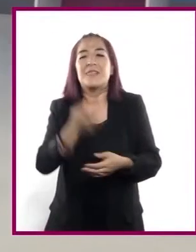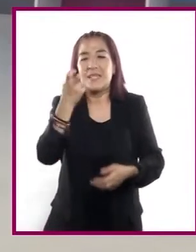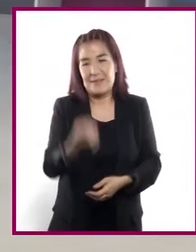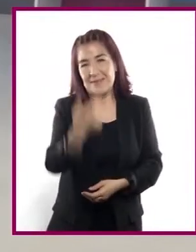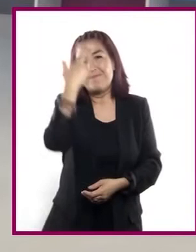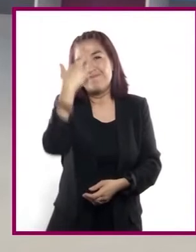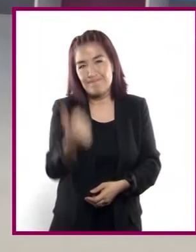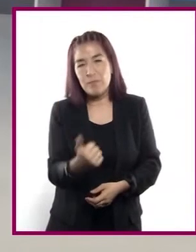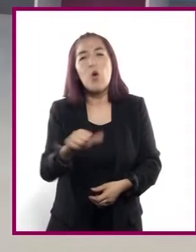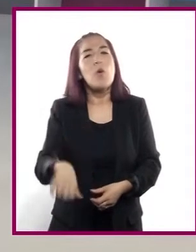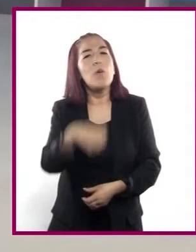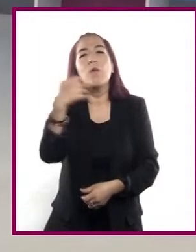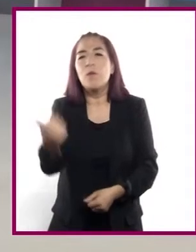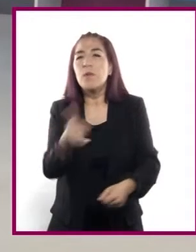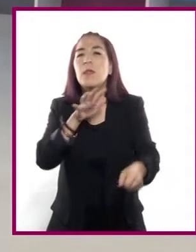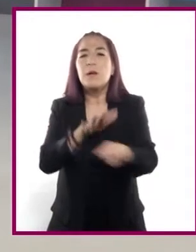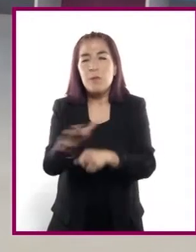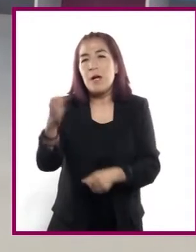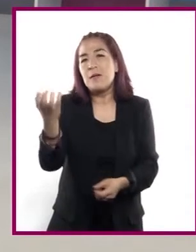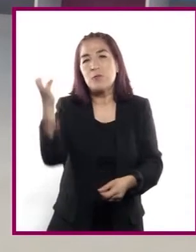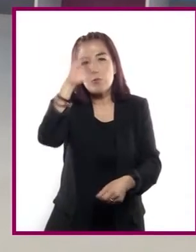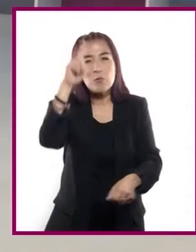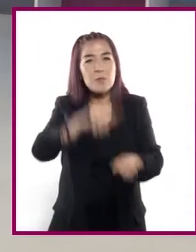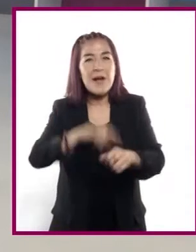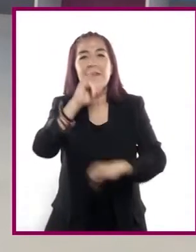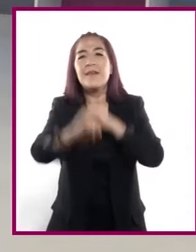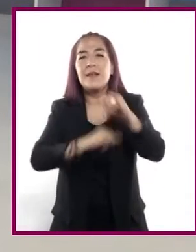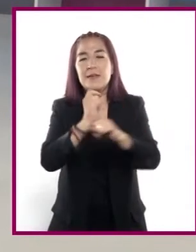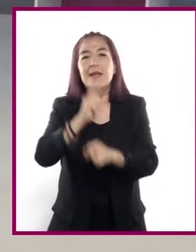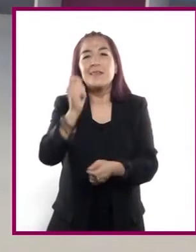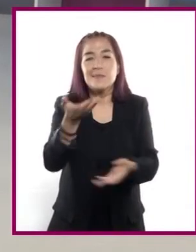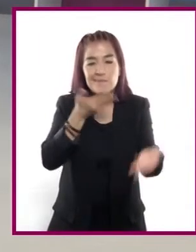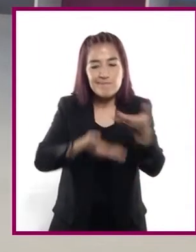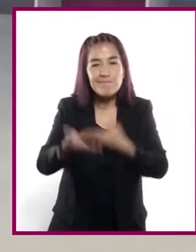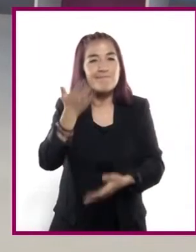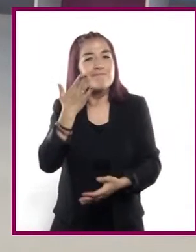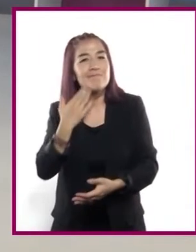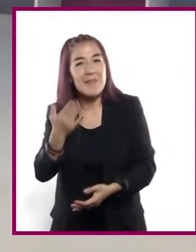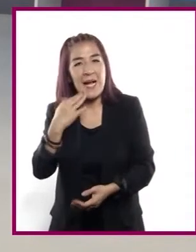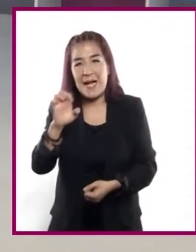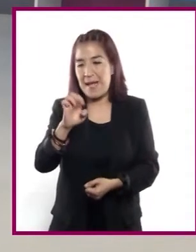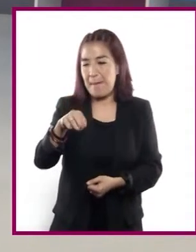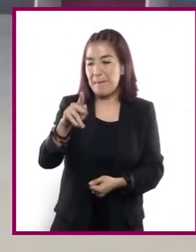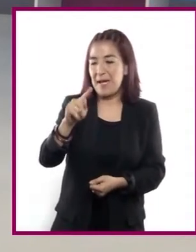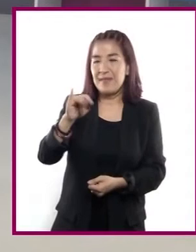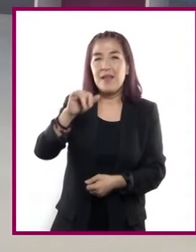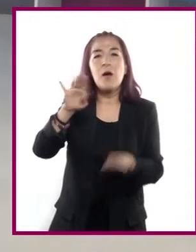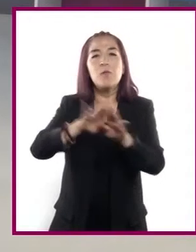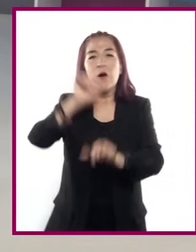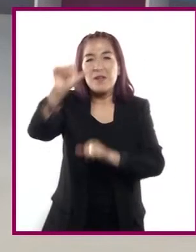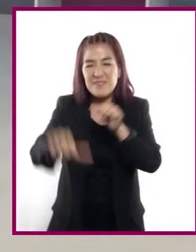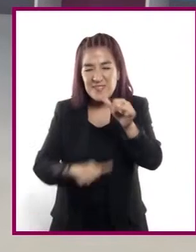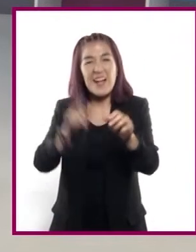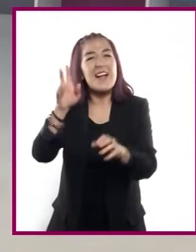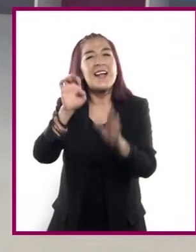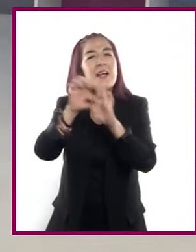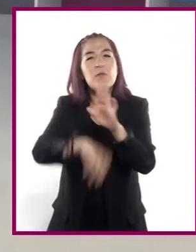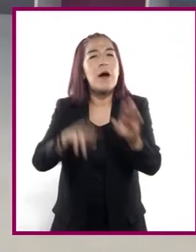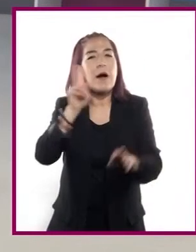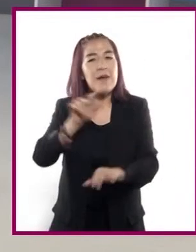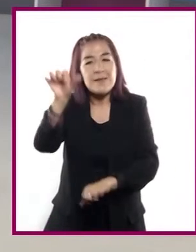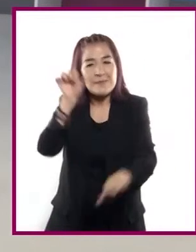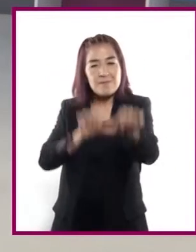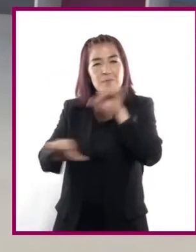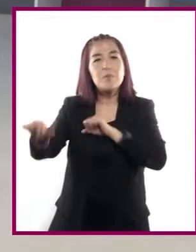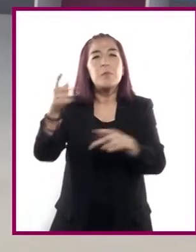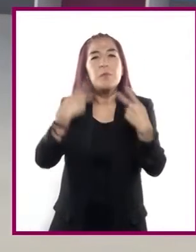Otro aspecto que favorece la interculturalidad es la empatía. Comprender y apoyar a las personas que llegan a